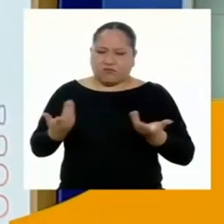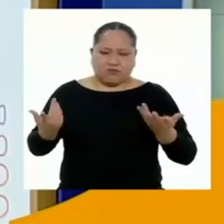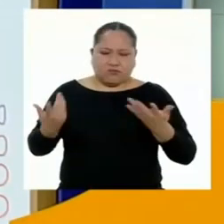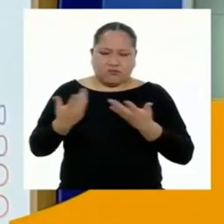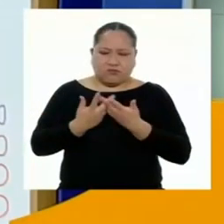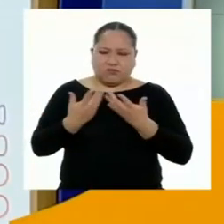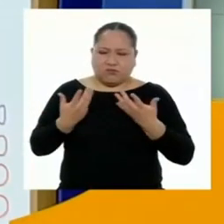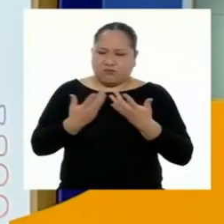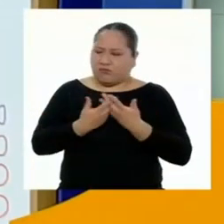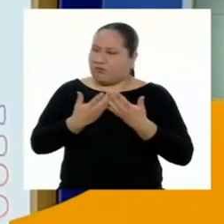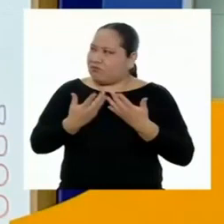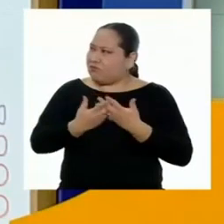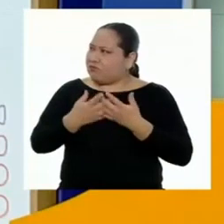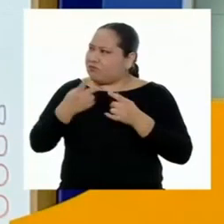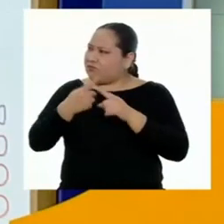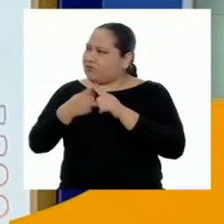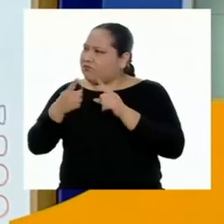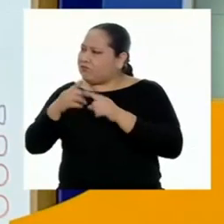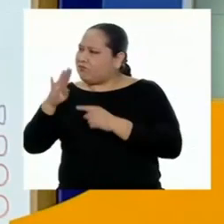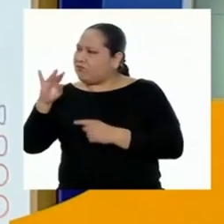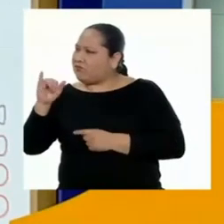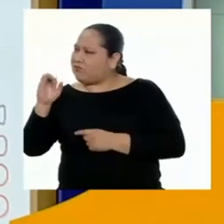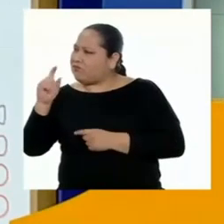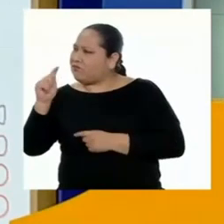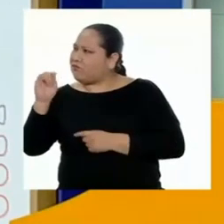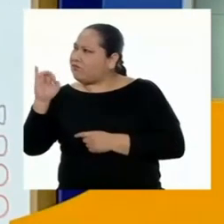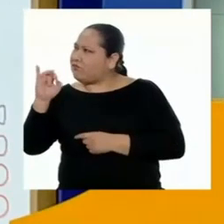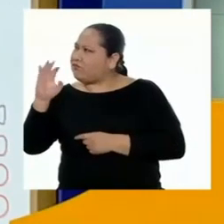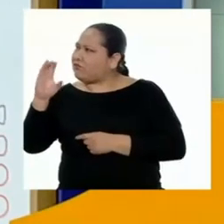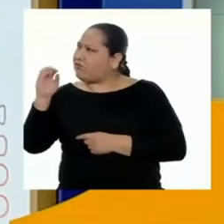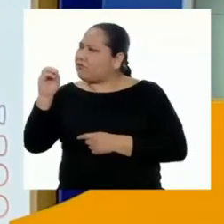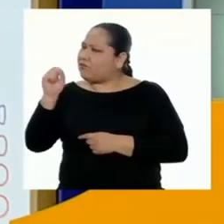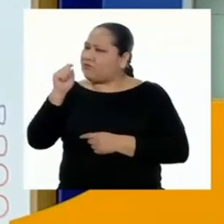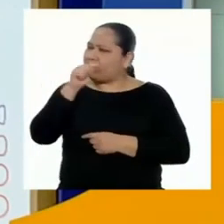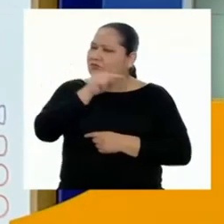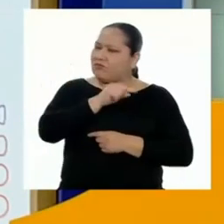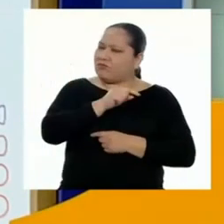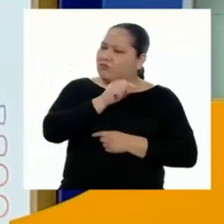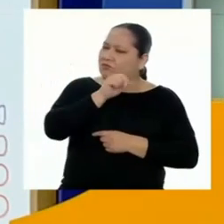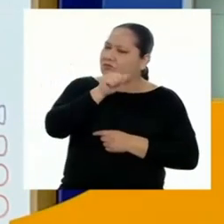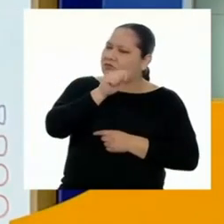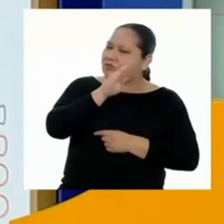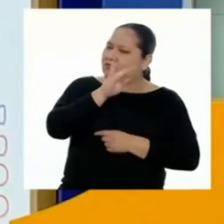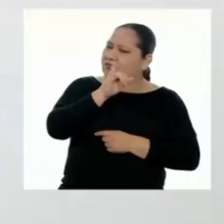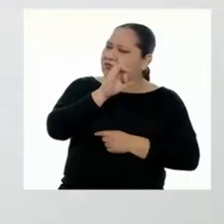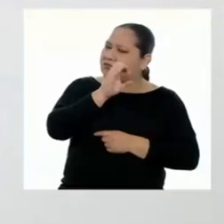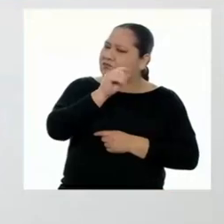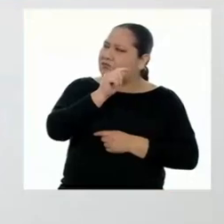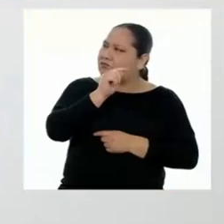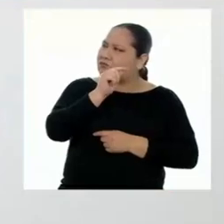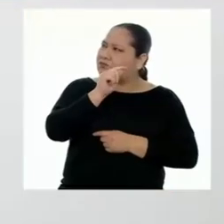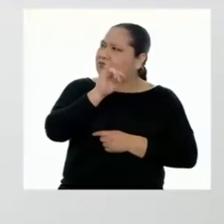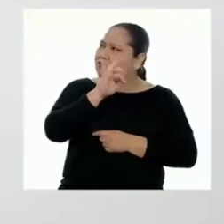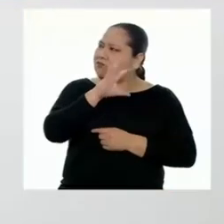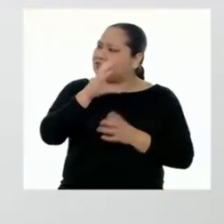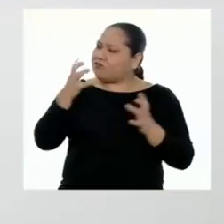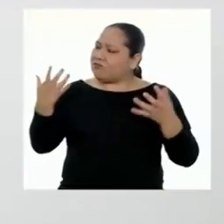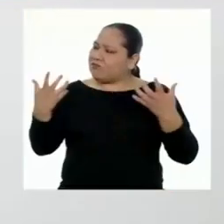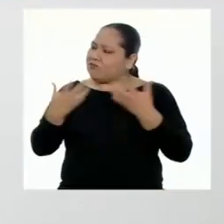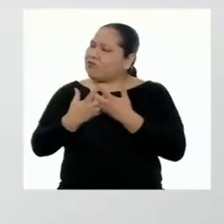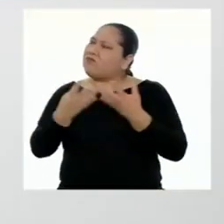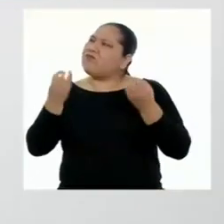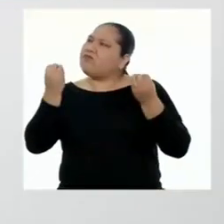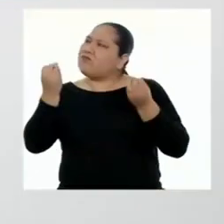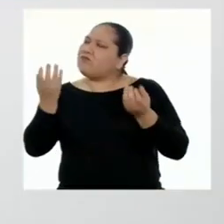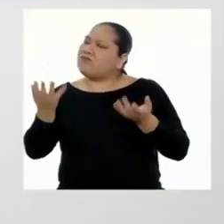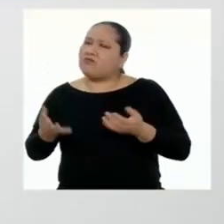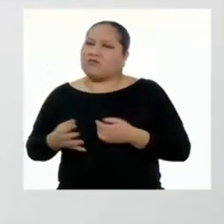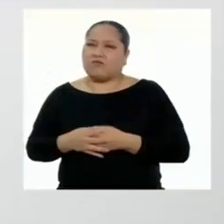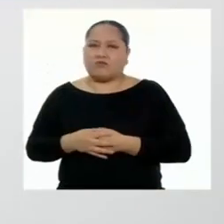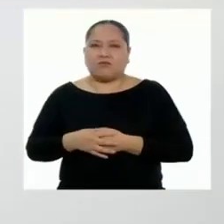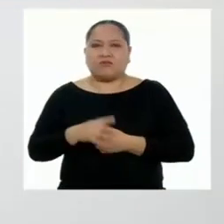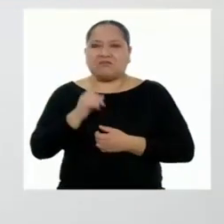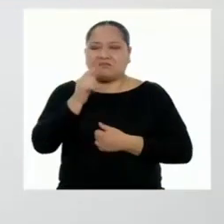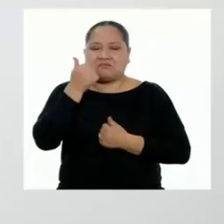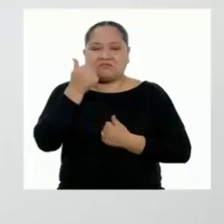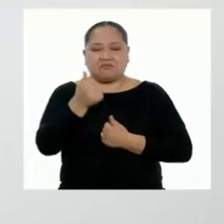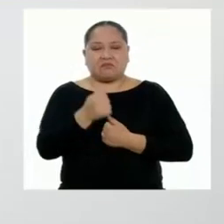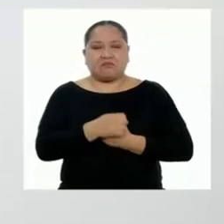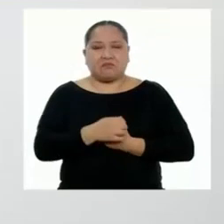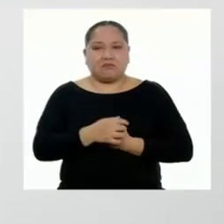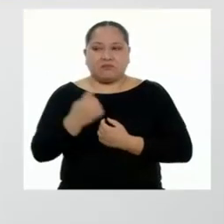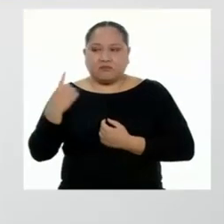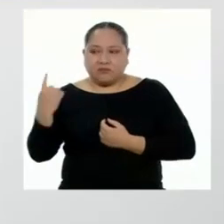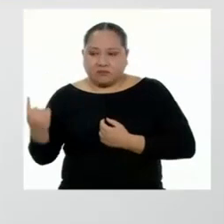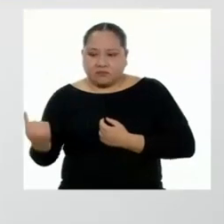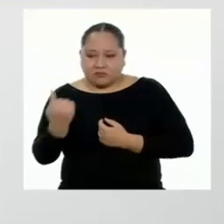relación entre los componentes bióticos y abióticos del ecosistema? Excelente pregunta, Rodrigo.